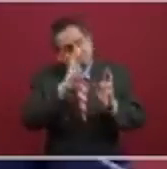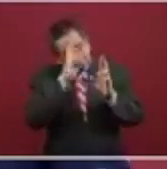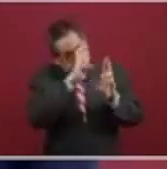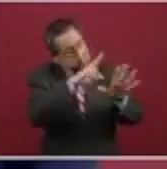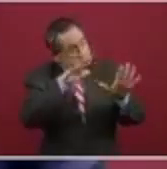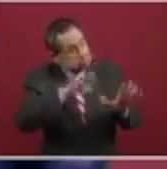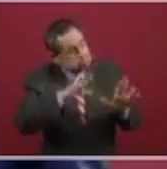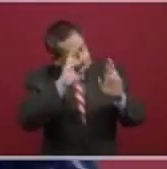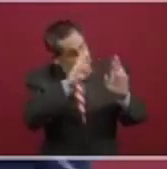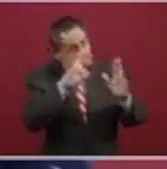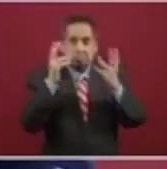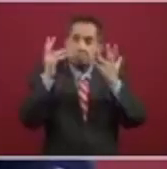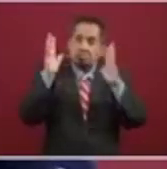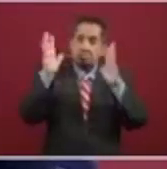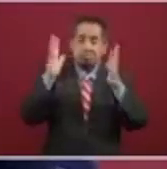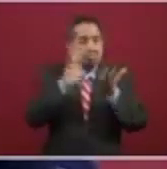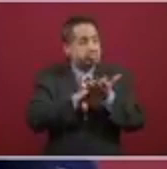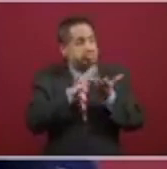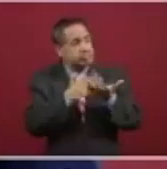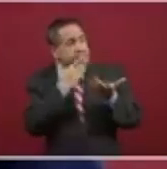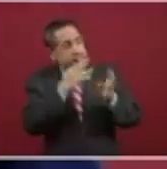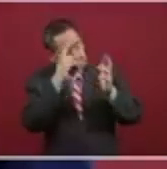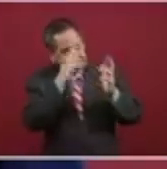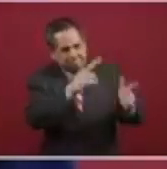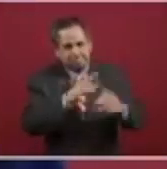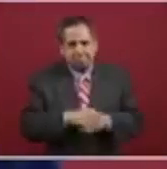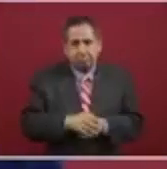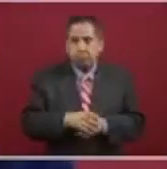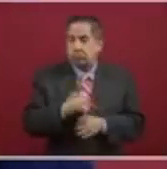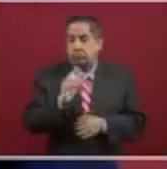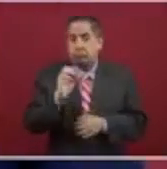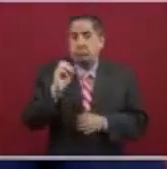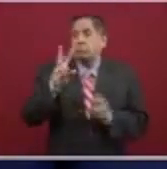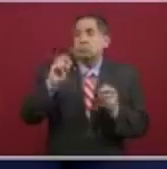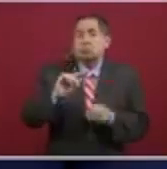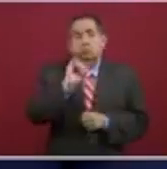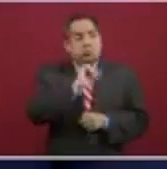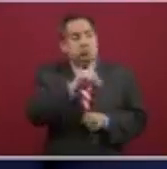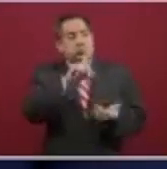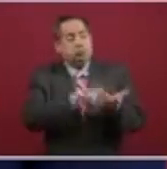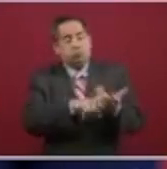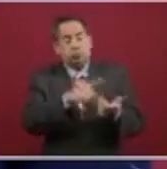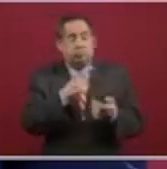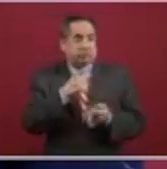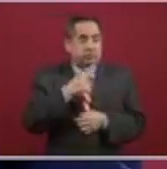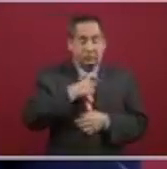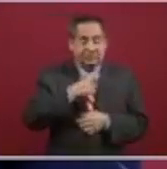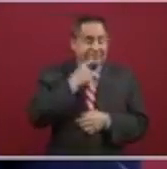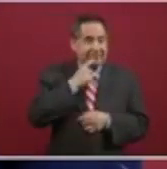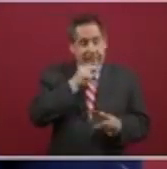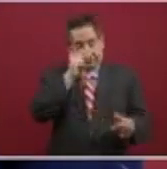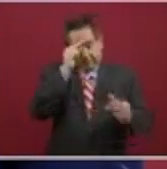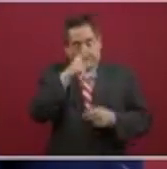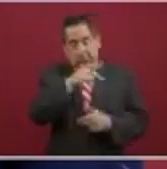Se les aplaudía, se les consideraba vivos, audaces.